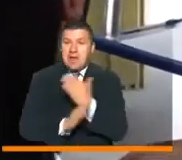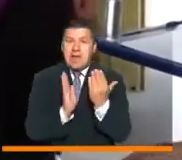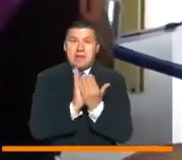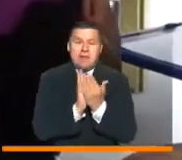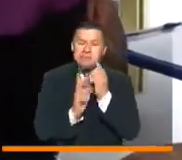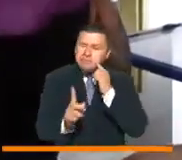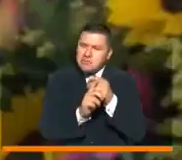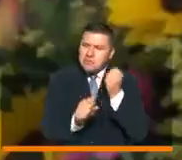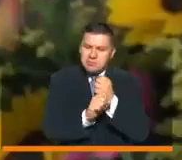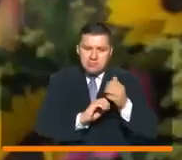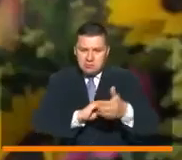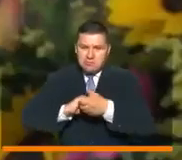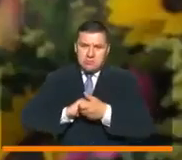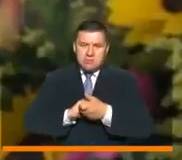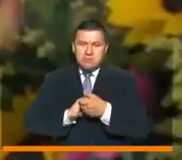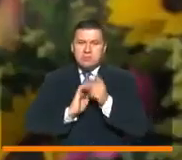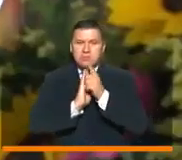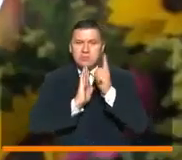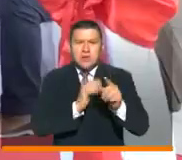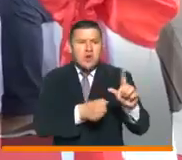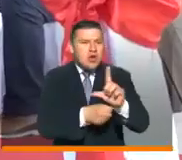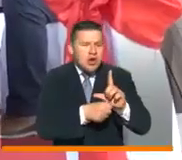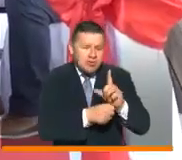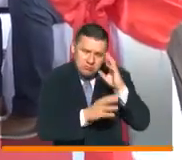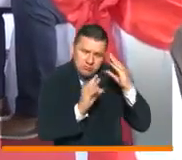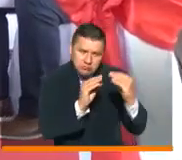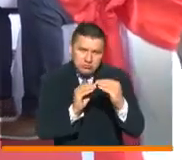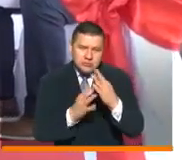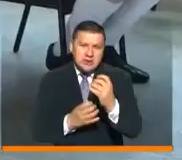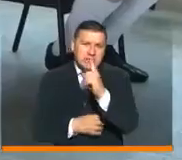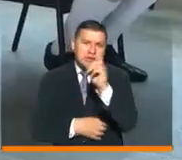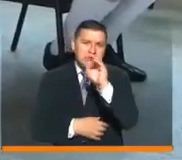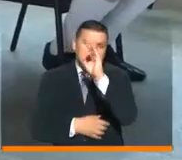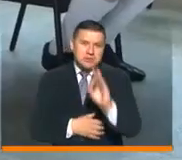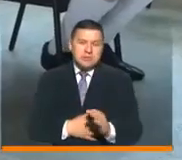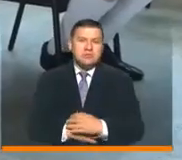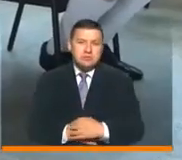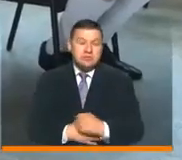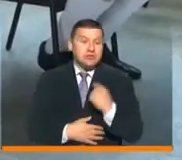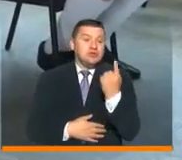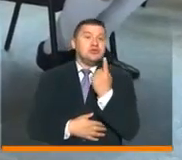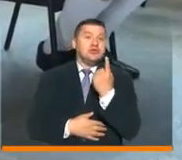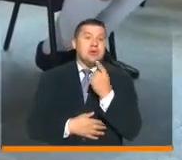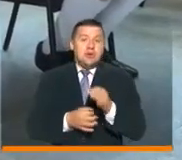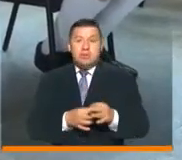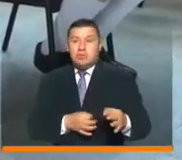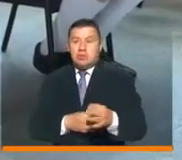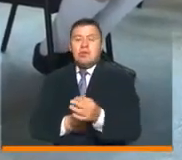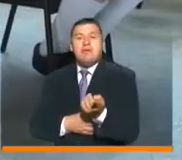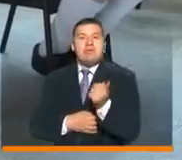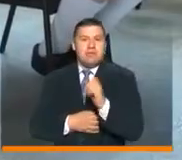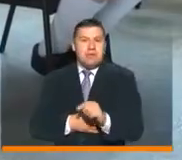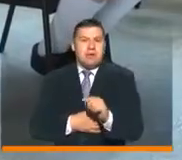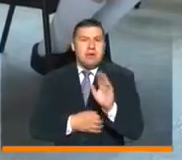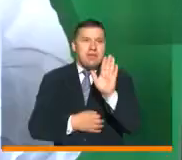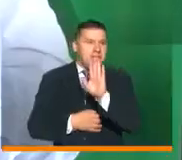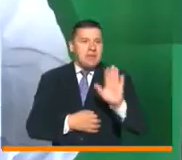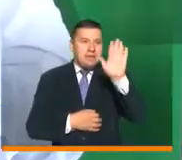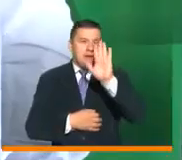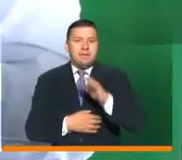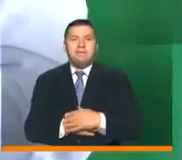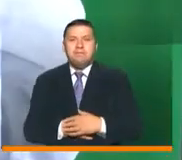Educación trabaja de la mano con las autoridades locales para llegar al 100%, no solamente en el municipio, sino en todo el